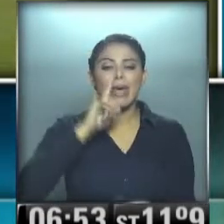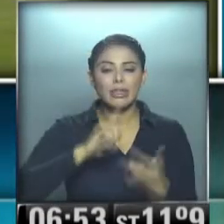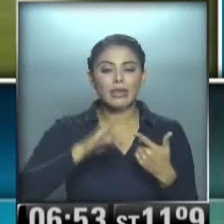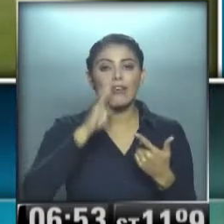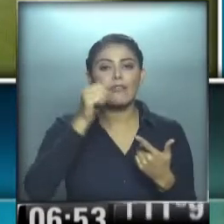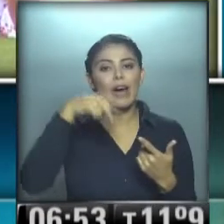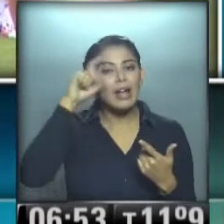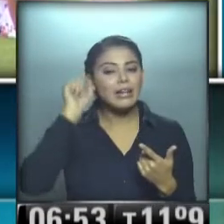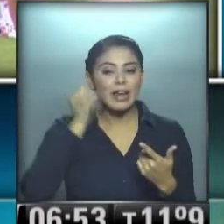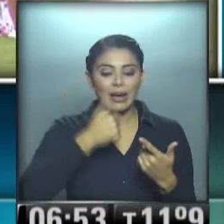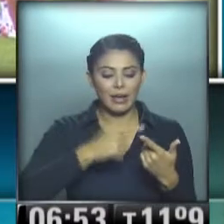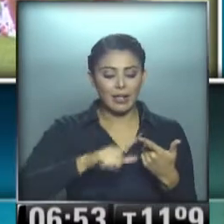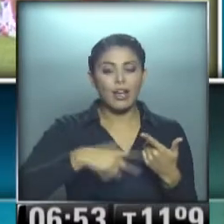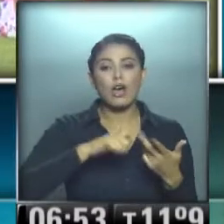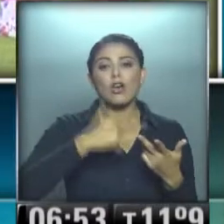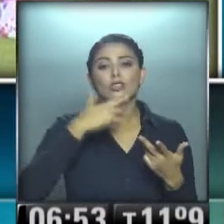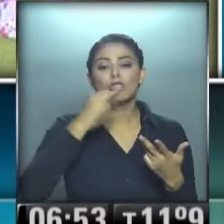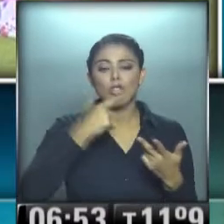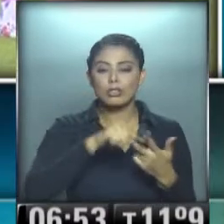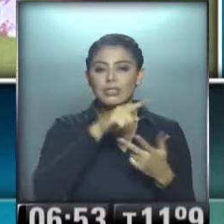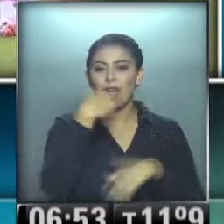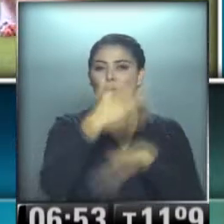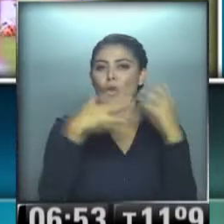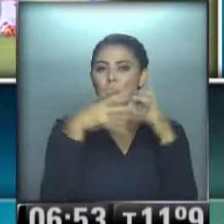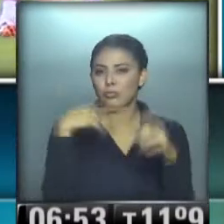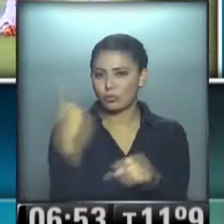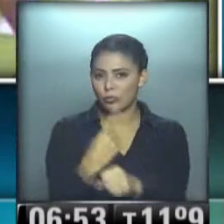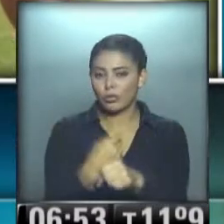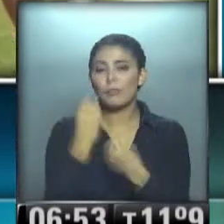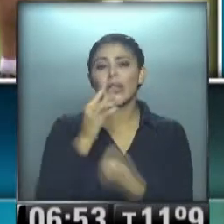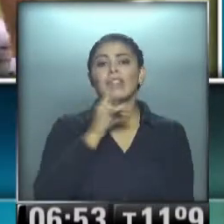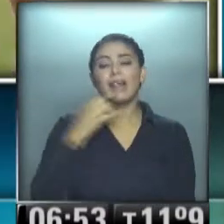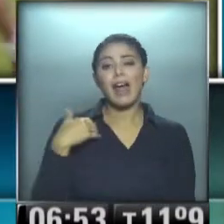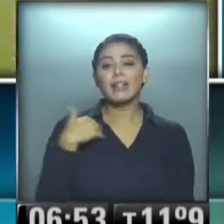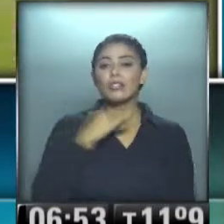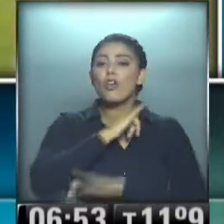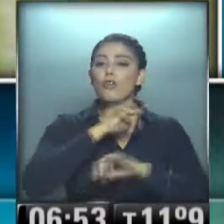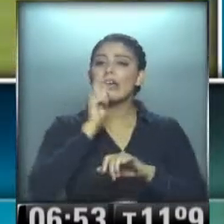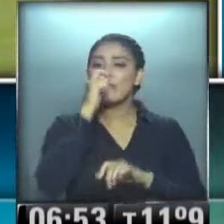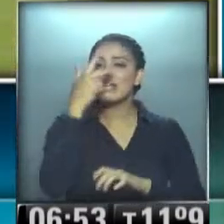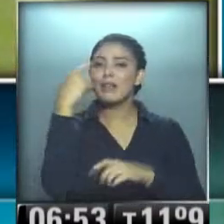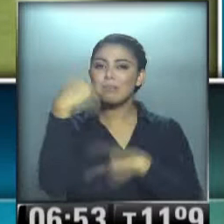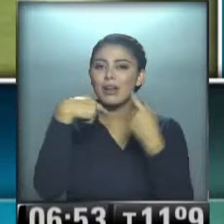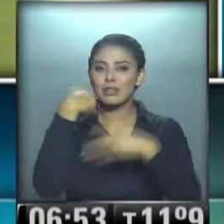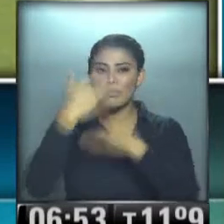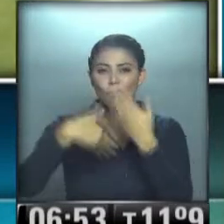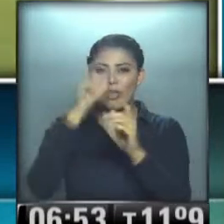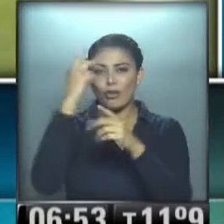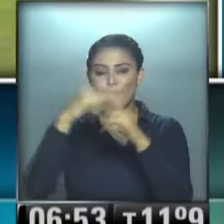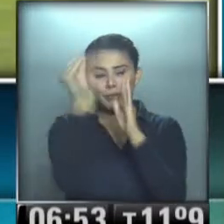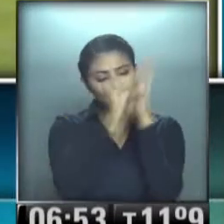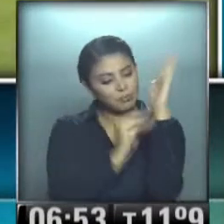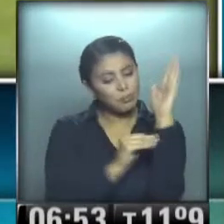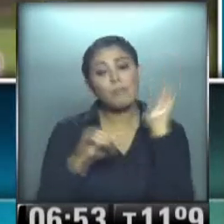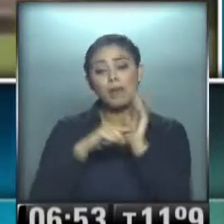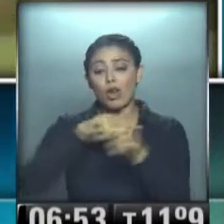se quedaron sin Mundial. Alejandro Sabella dio la lista definitiva de los 23 futbolistas que irán al Mundial. Y el defensor y los